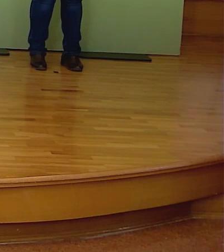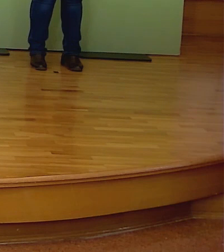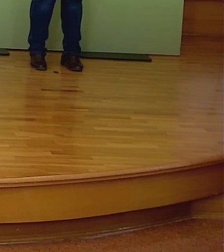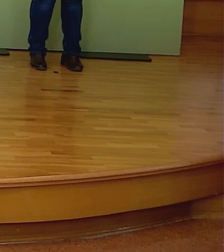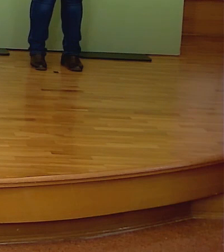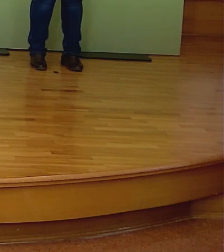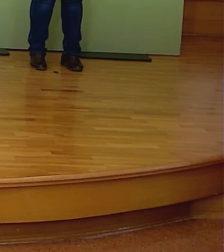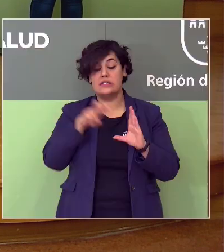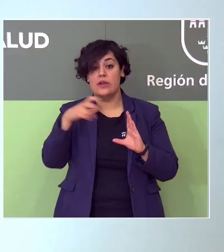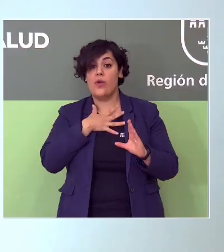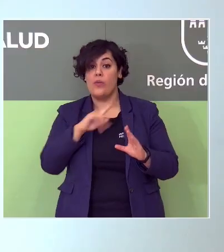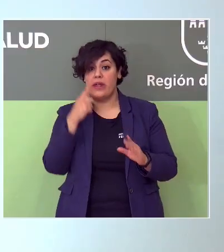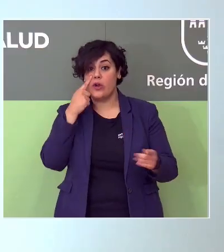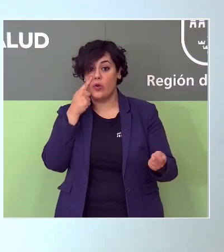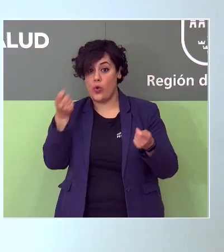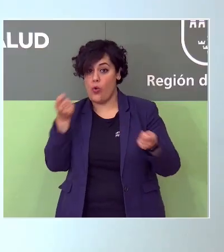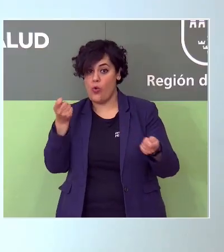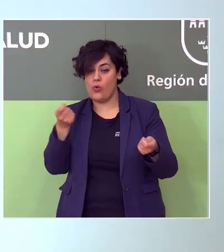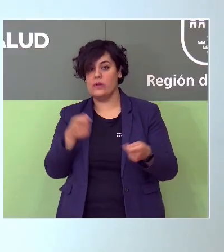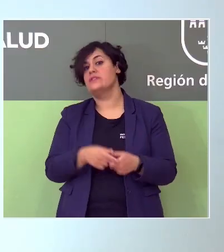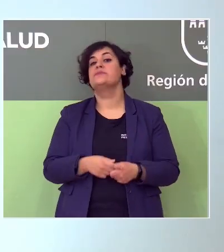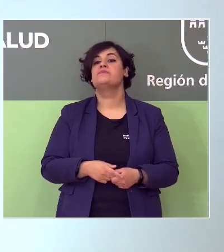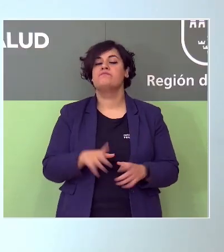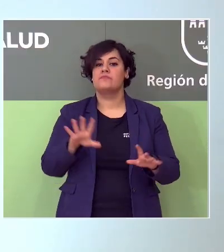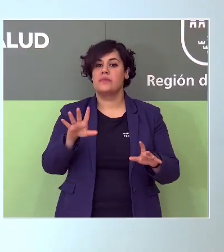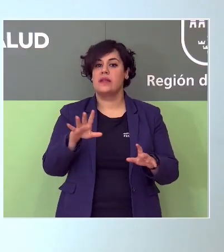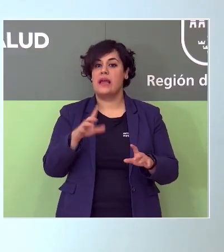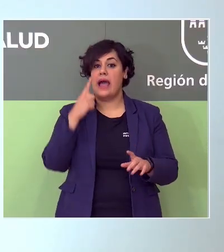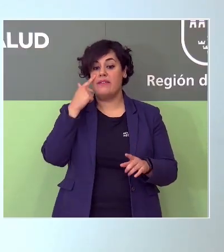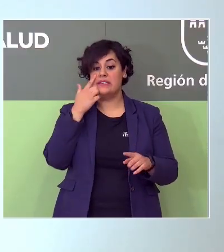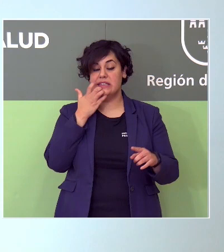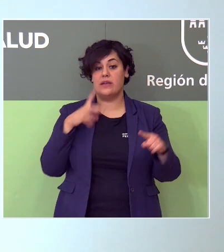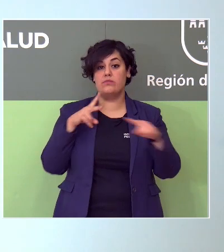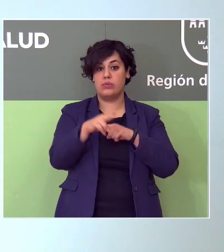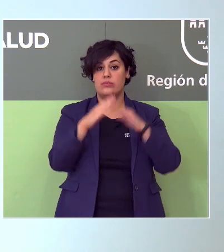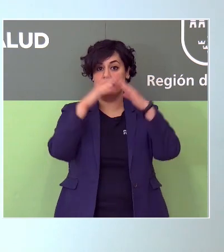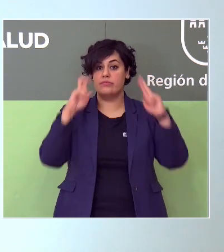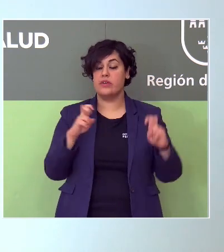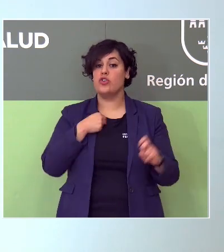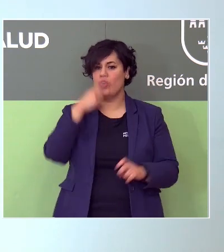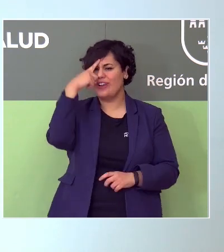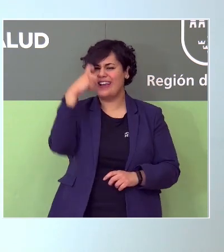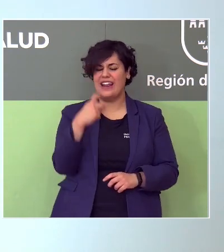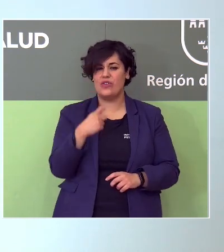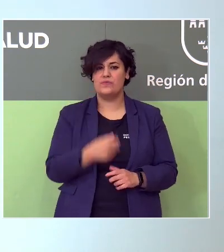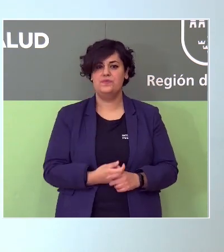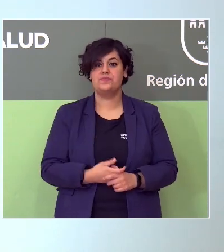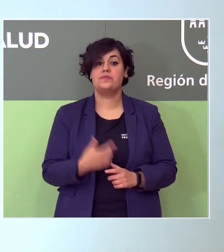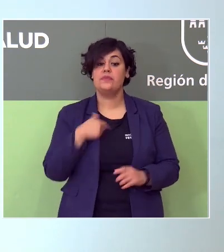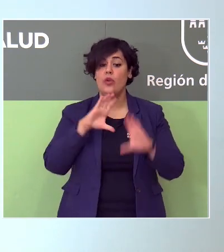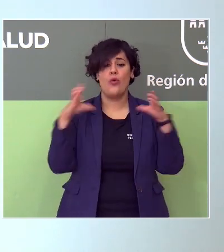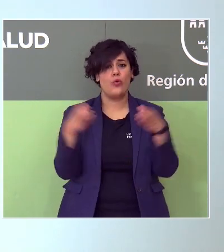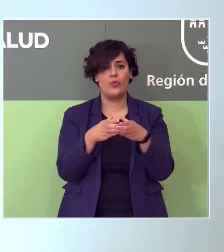riesgo durante más tiempo? Yo creo que la edad va a jugar un papel importantísimo, porque evidentemente hay un grupo de personas mayores que